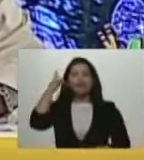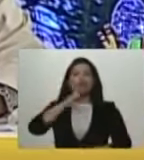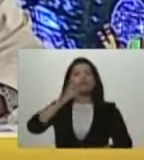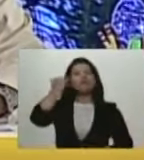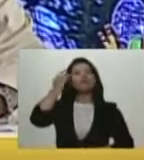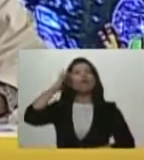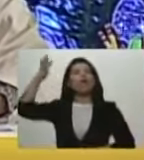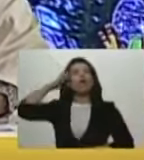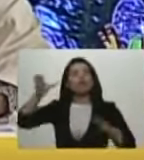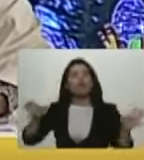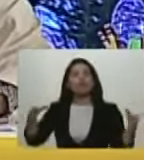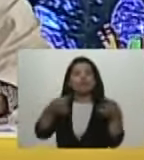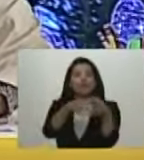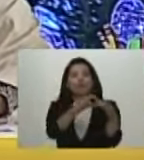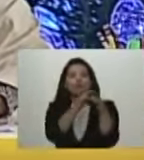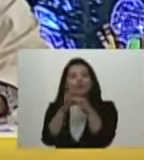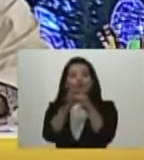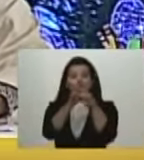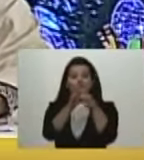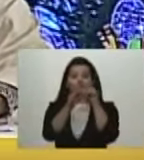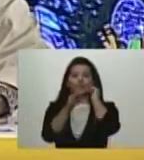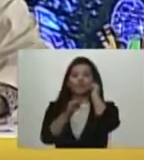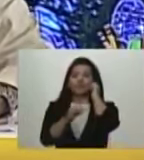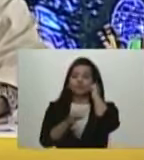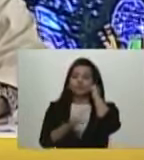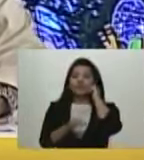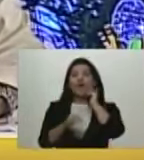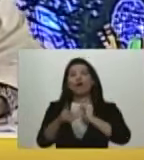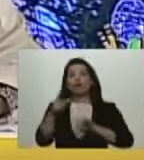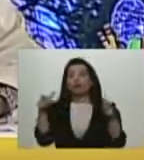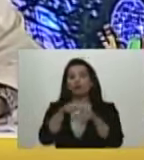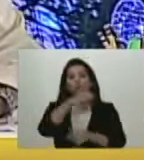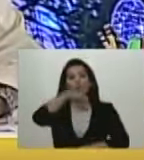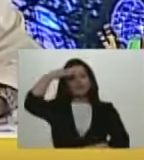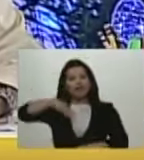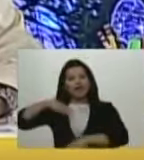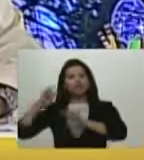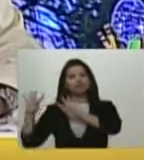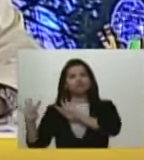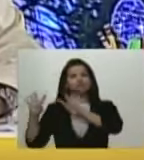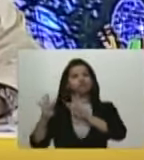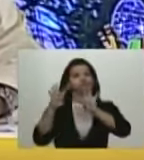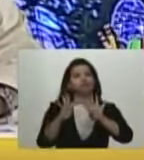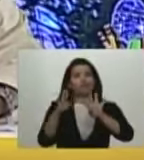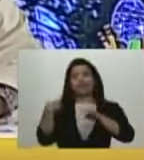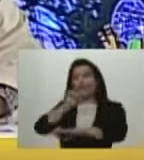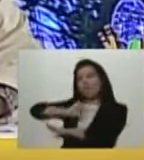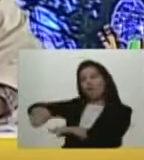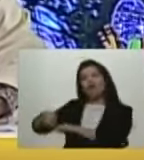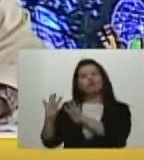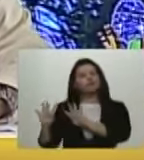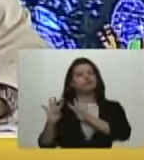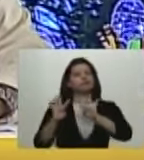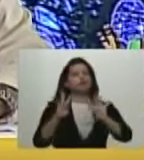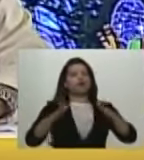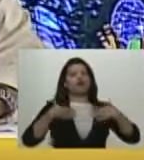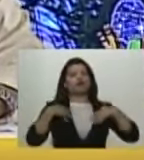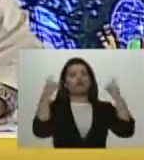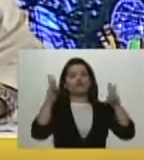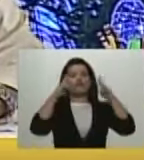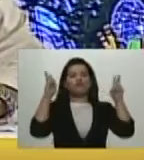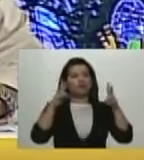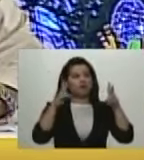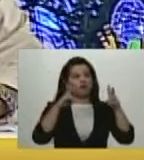de la traición a los soldados y oficiales que regresaron victoriosos del sur y el despojo de sus tierras y de su propia